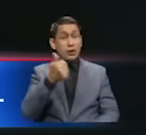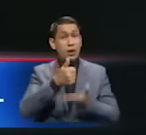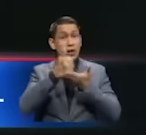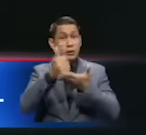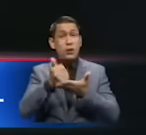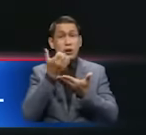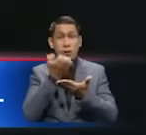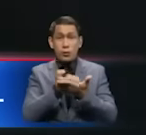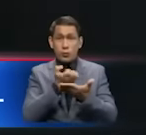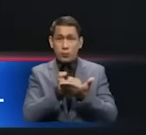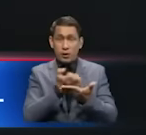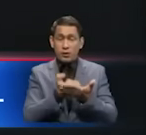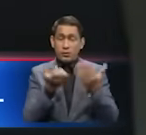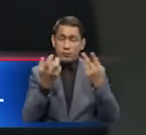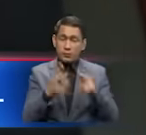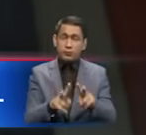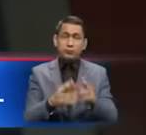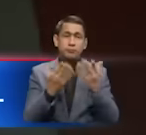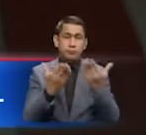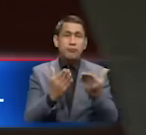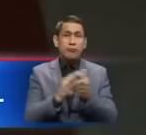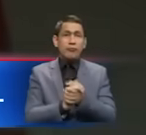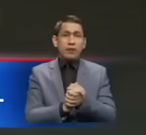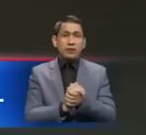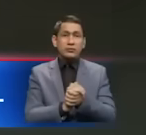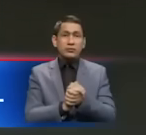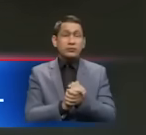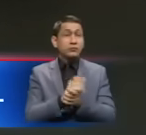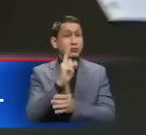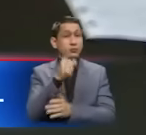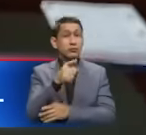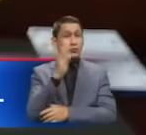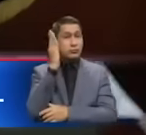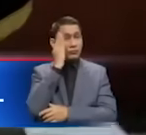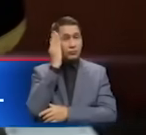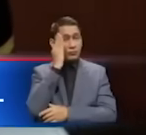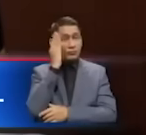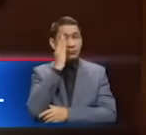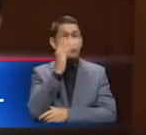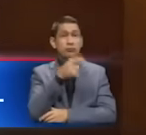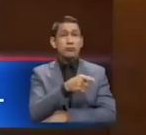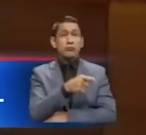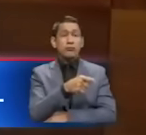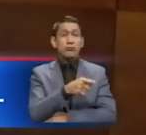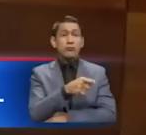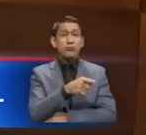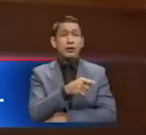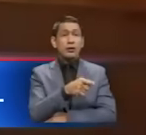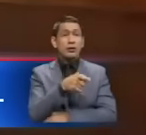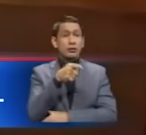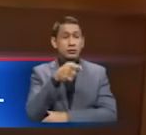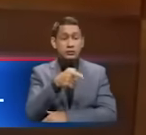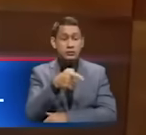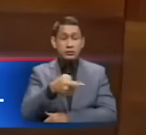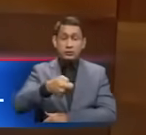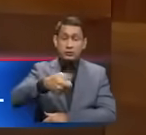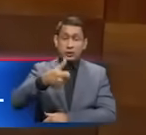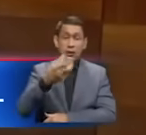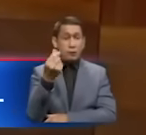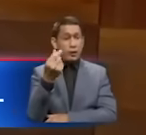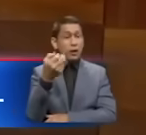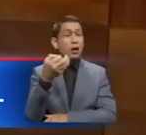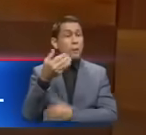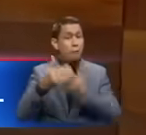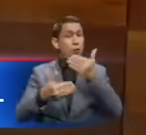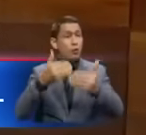estas monedas. Muchísimas gracias, señor gerente. Amigos televidentes, ya saben, estas monedas ya están en circulación, muy pronto ustedes las tendrán en sus manos, en sus